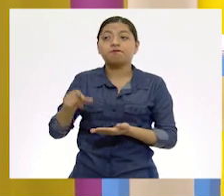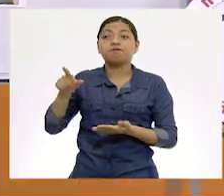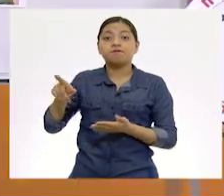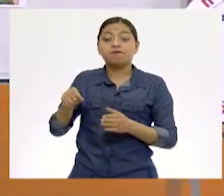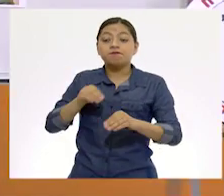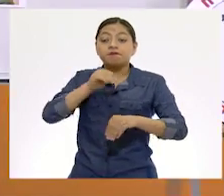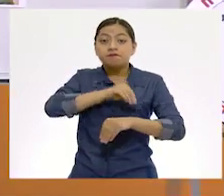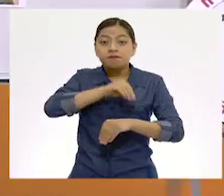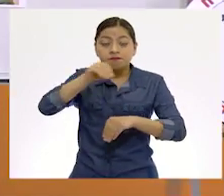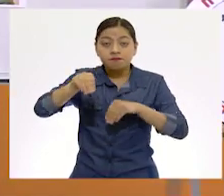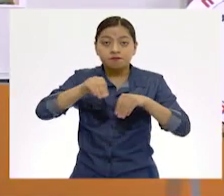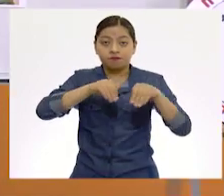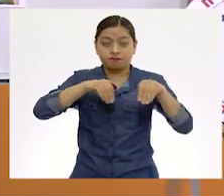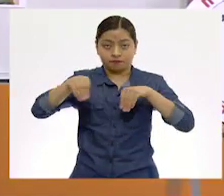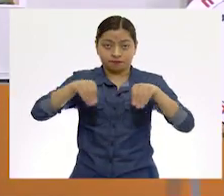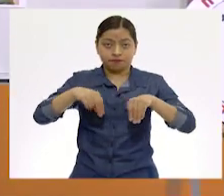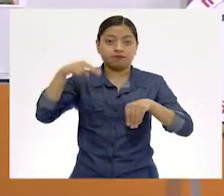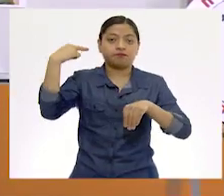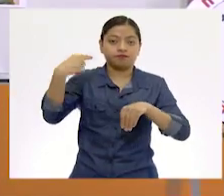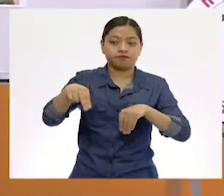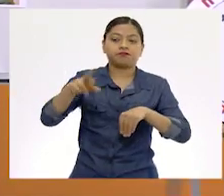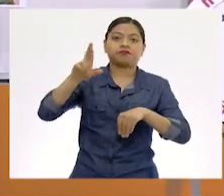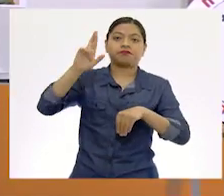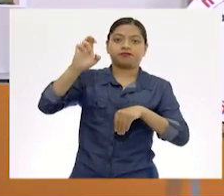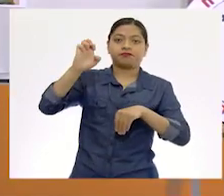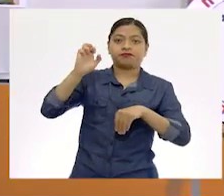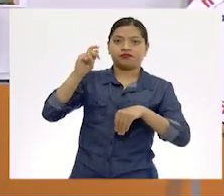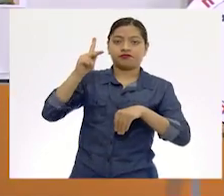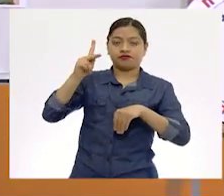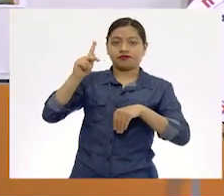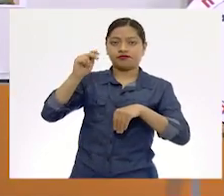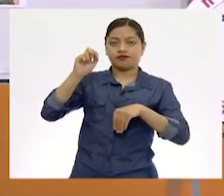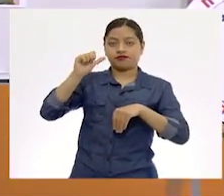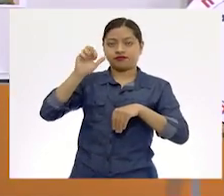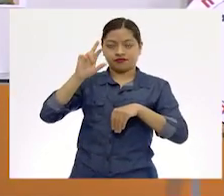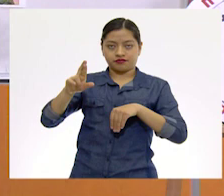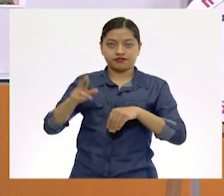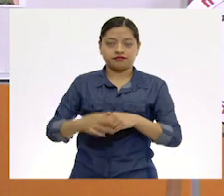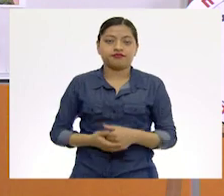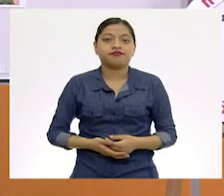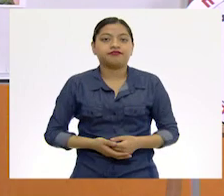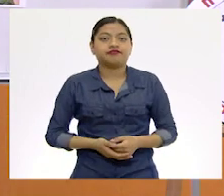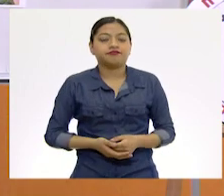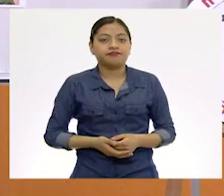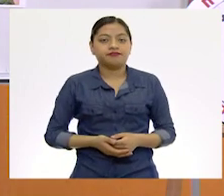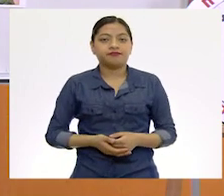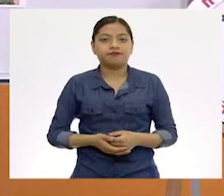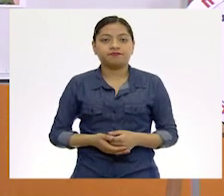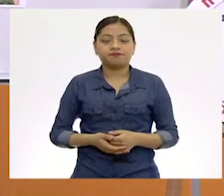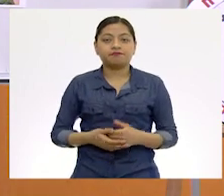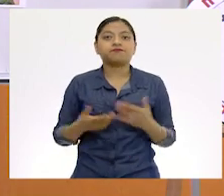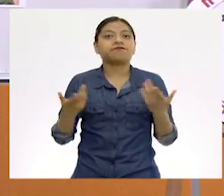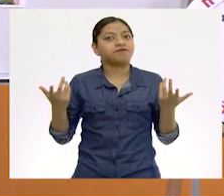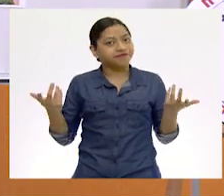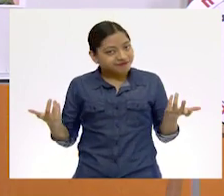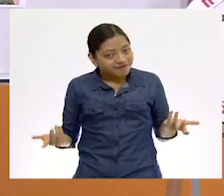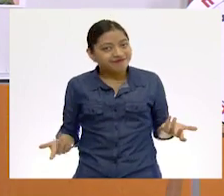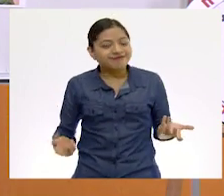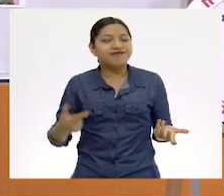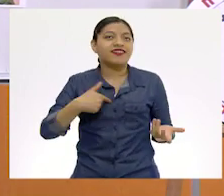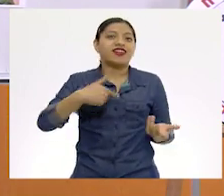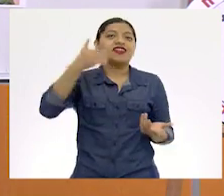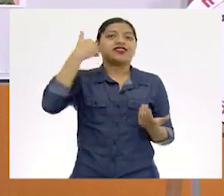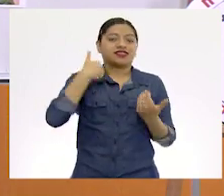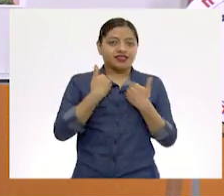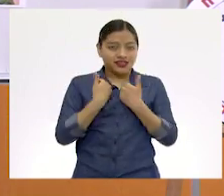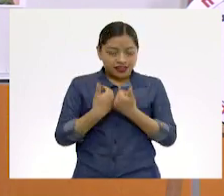Reptando, qué interesante. ¿Qué te parece, Eric? Ese dato me encantó porque no me lo sabía. No sabía, bueno, entendía perfectamente que